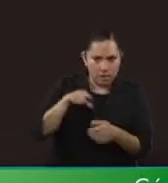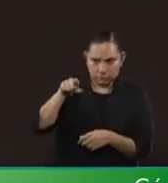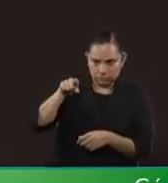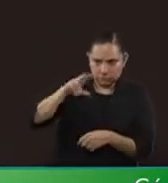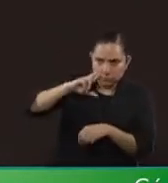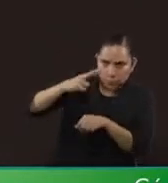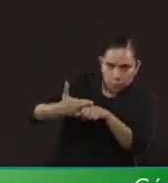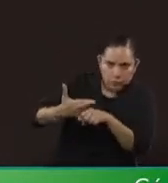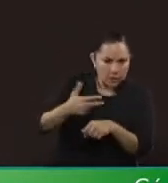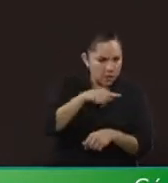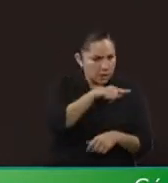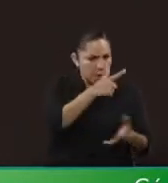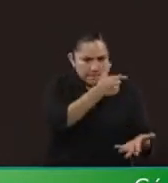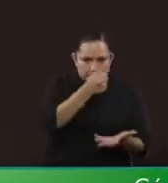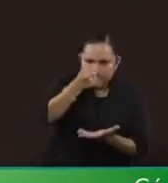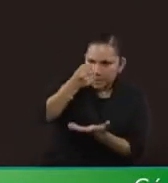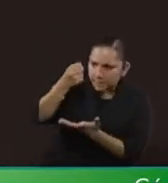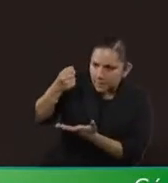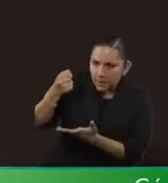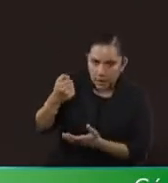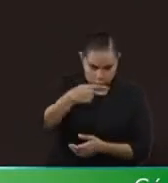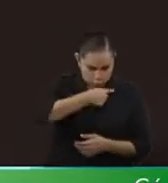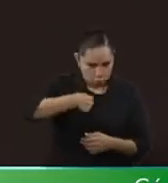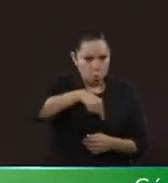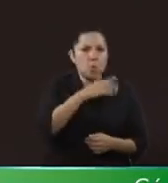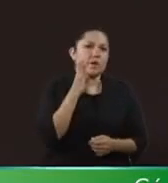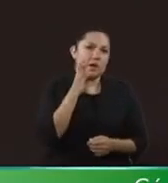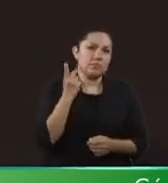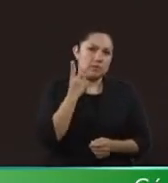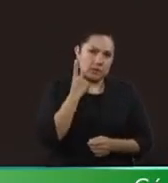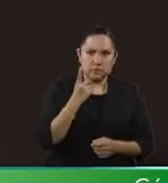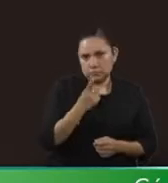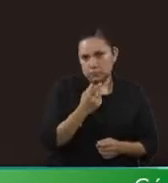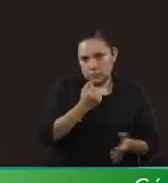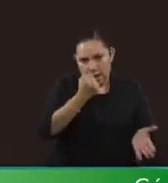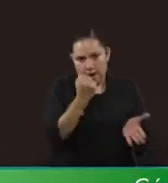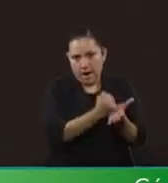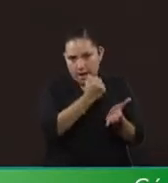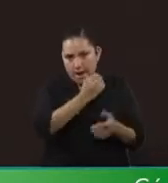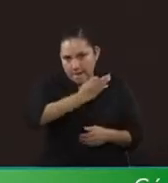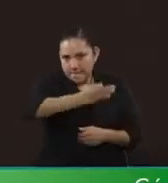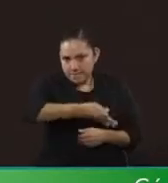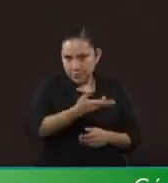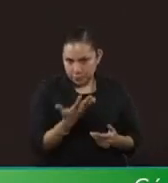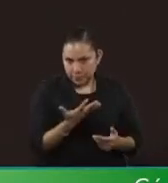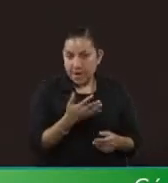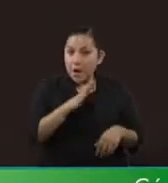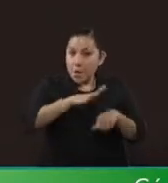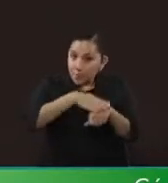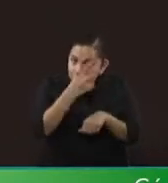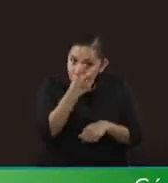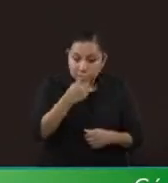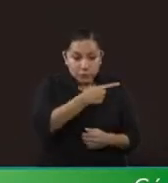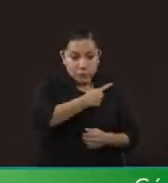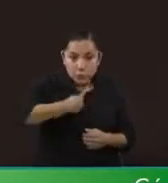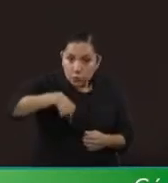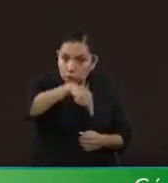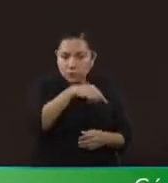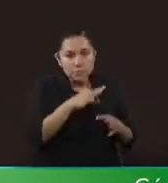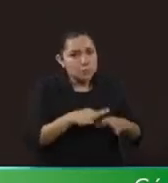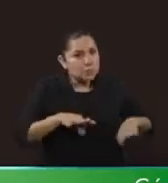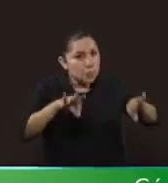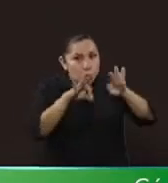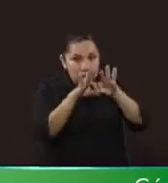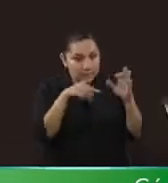Diputados. Por eso es muy importante que de manera responsable revisamos el dictamen